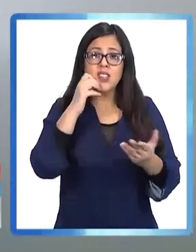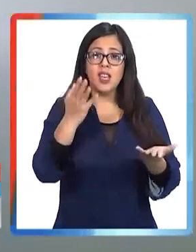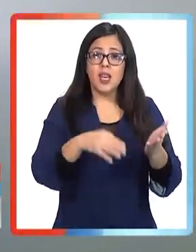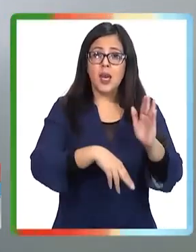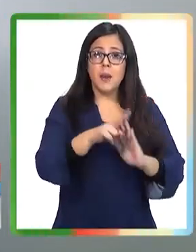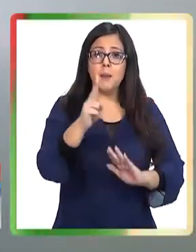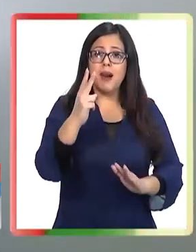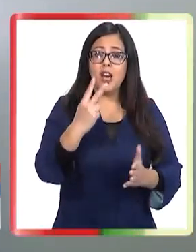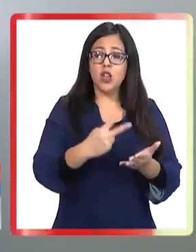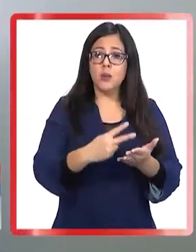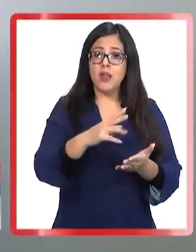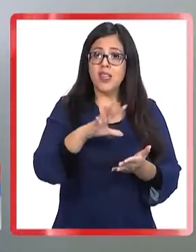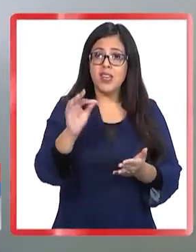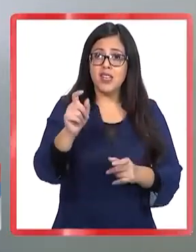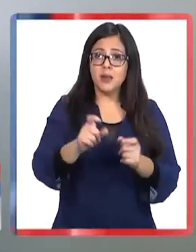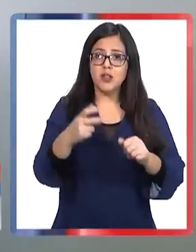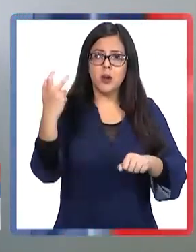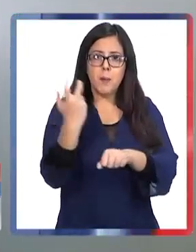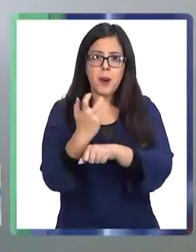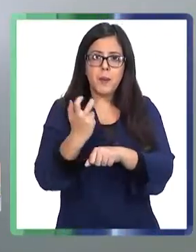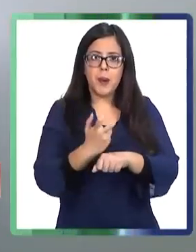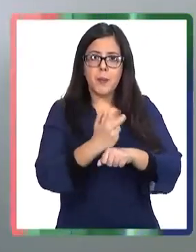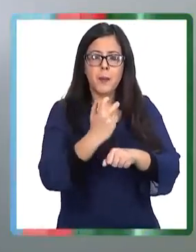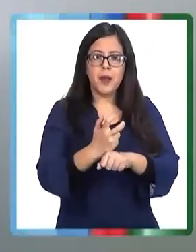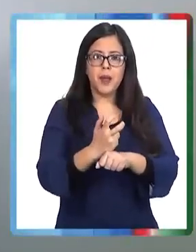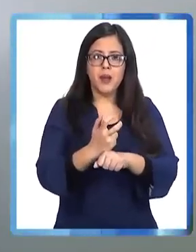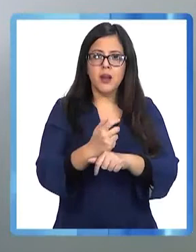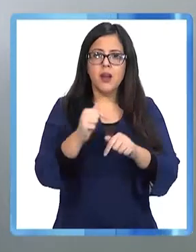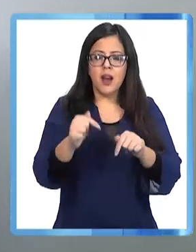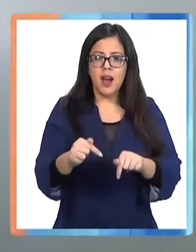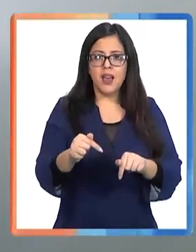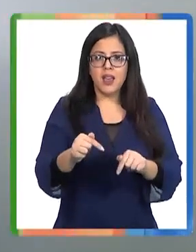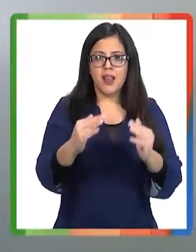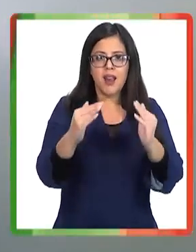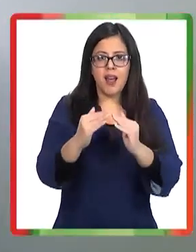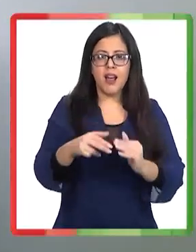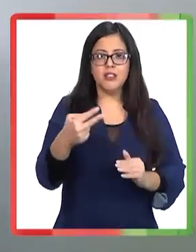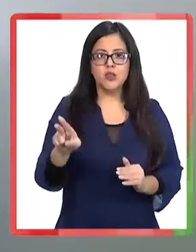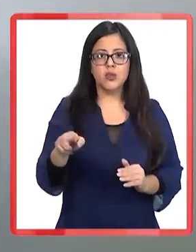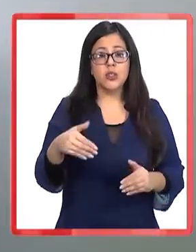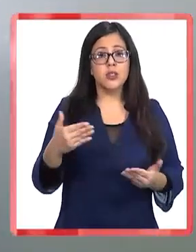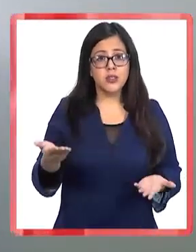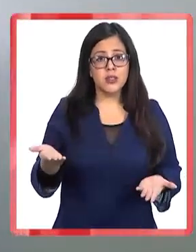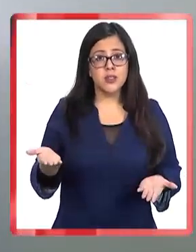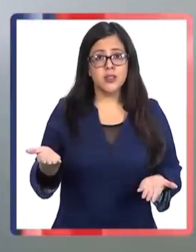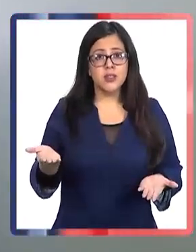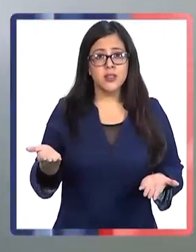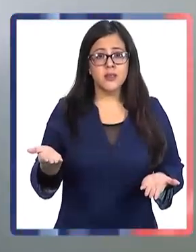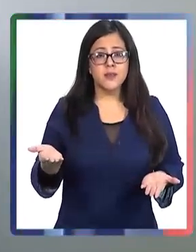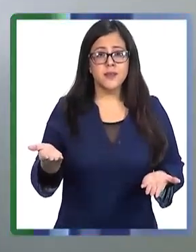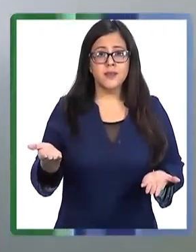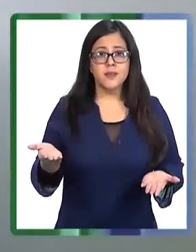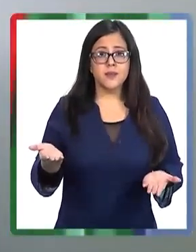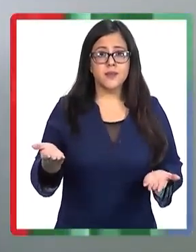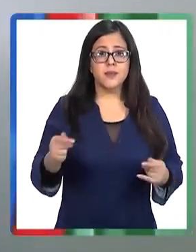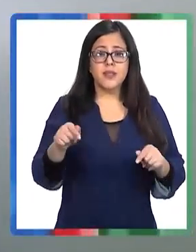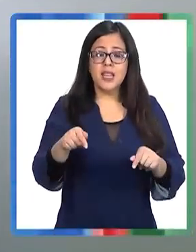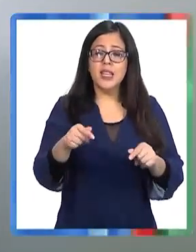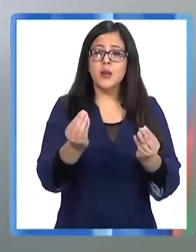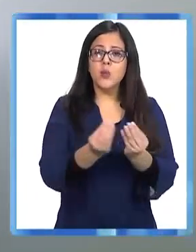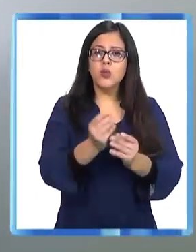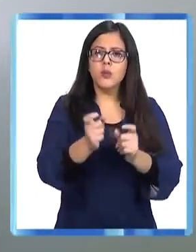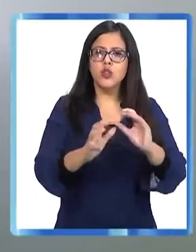más de 2.500 habitantes, donde fueron saqueados el 90% de las casas. Cientos